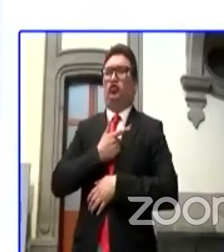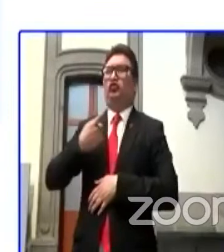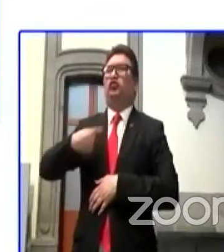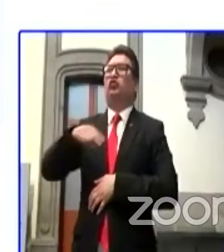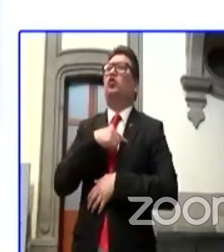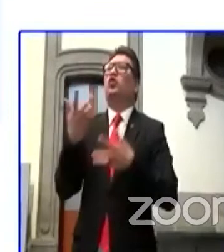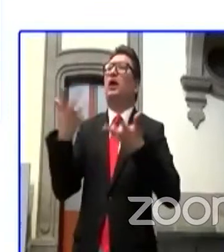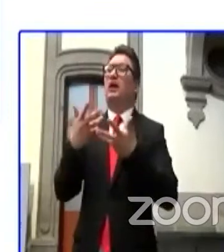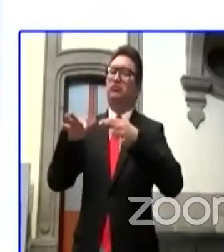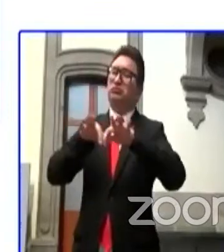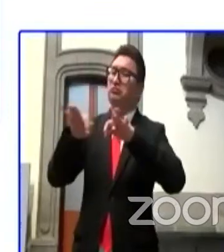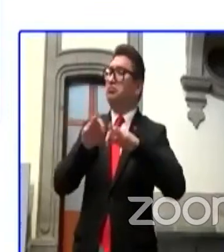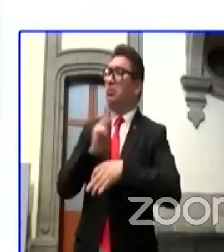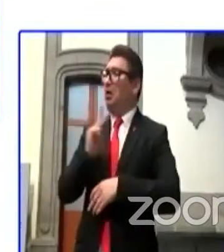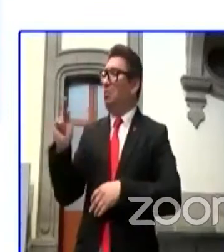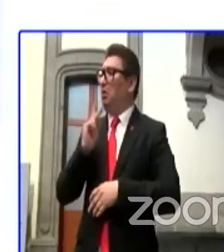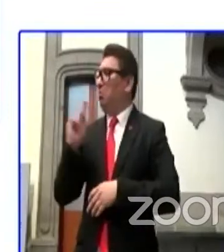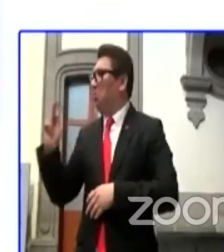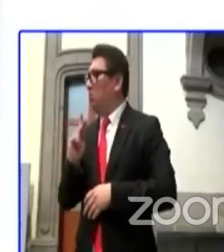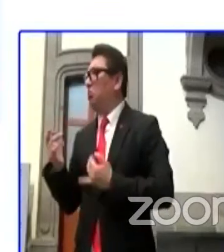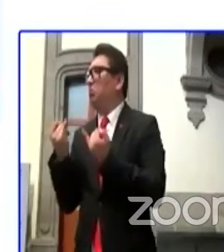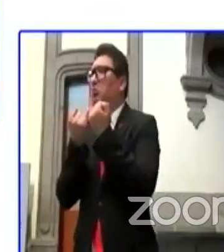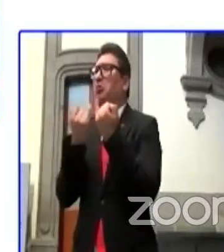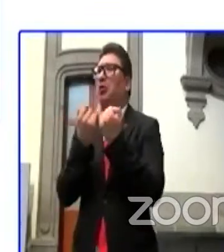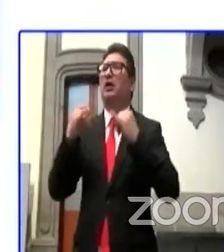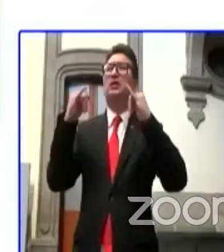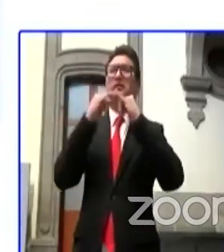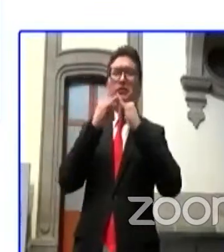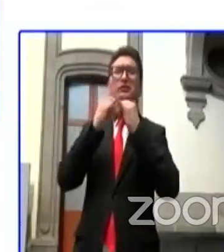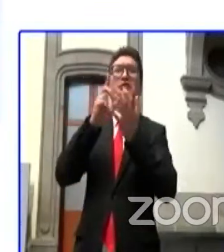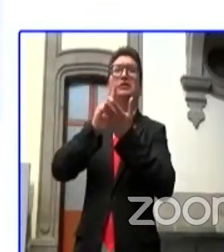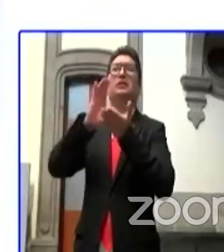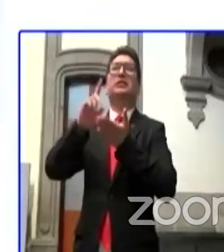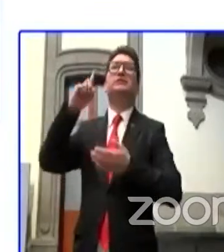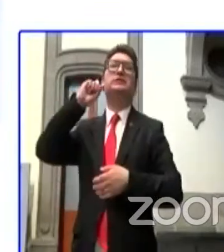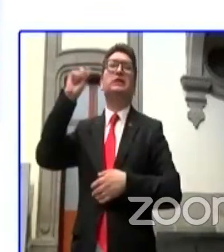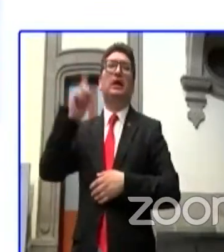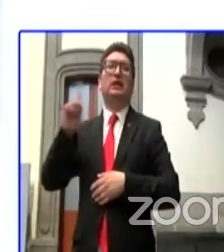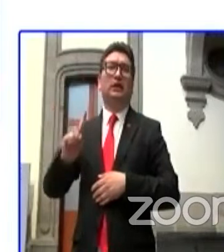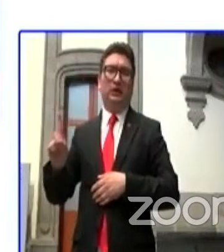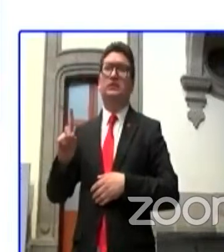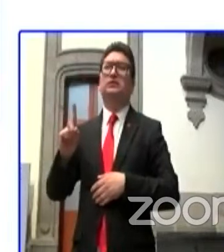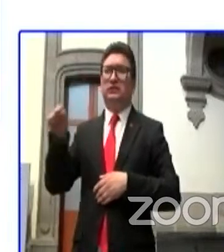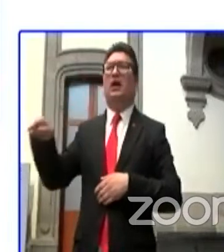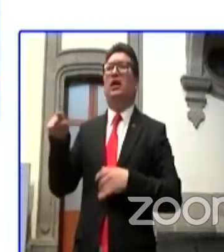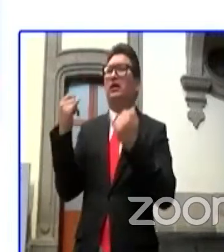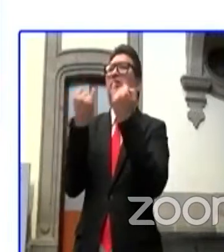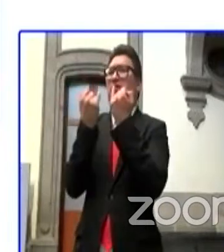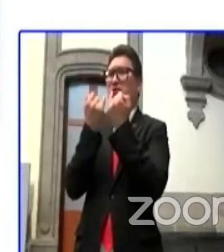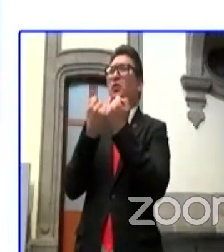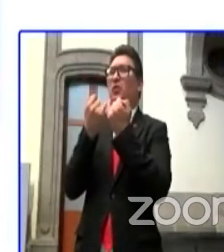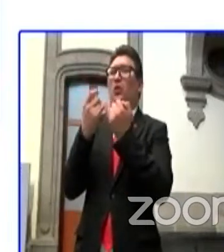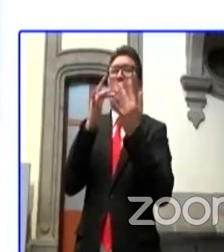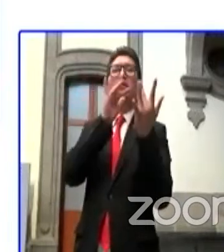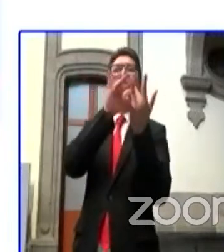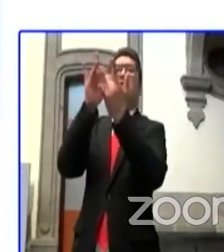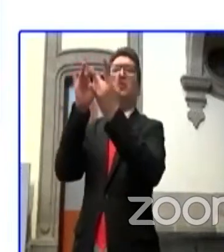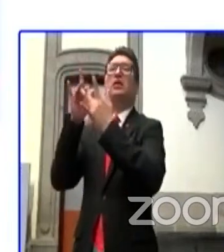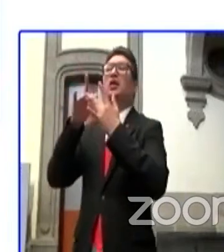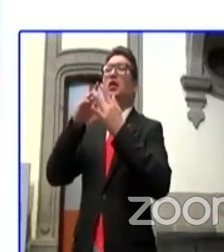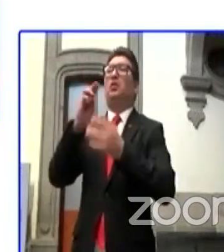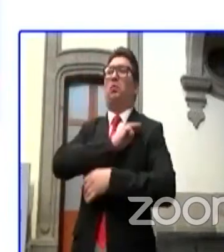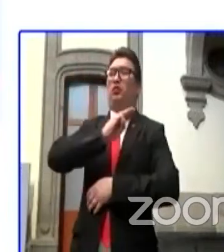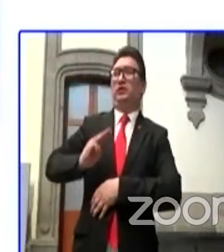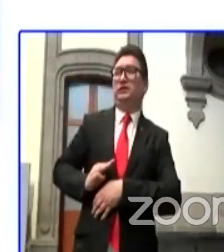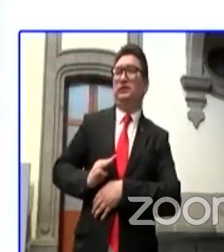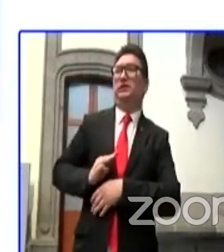trabajos similares. A final de cuentas, el Instituto de Zacatecas tiene algunos enlaces municipales donde tiene el contacto directo